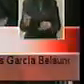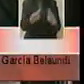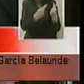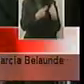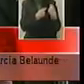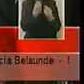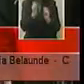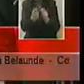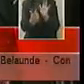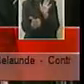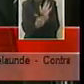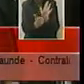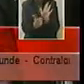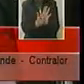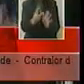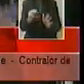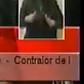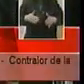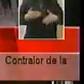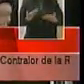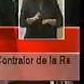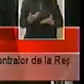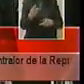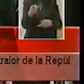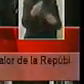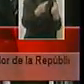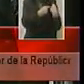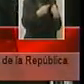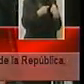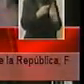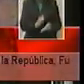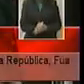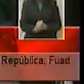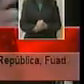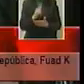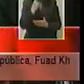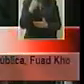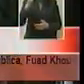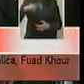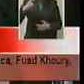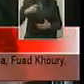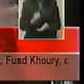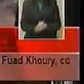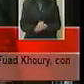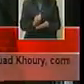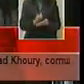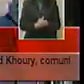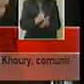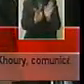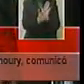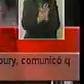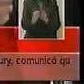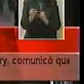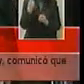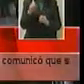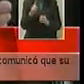de legislar, no puede abdicar en sus funciones. Es necesario de que el Legislativo lo